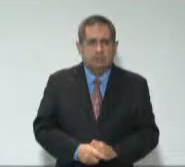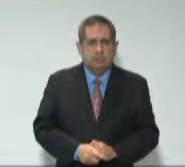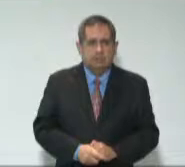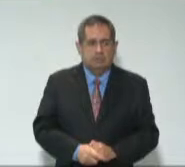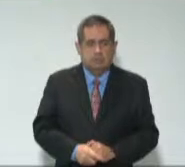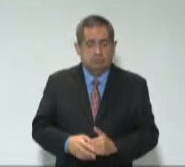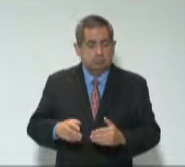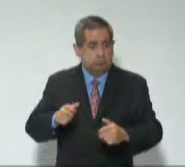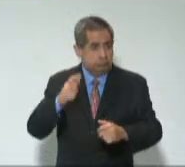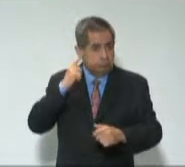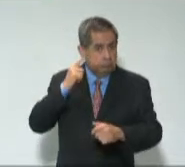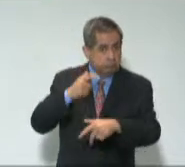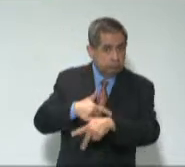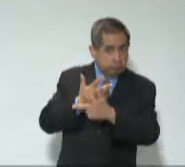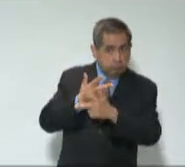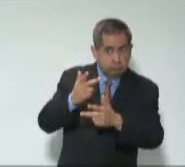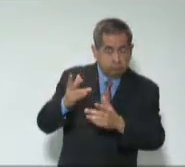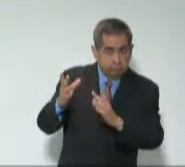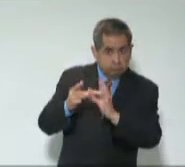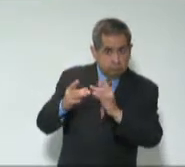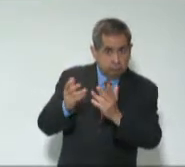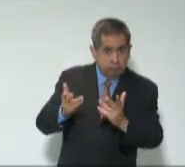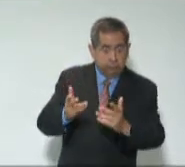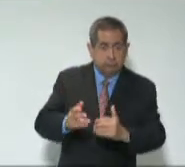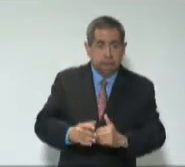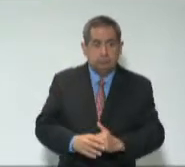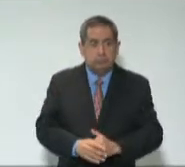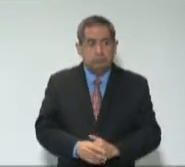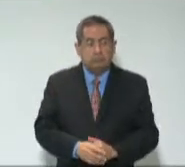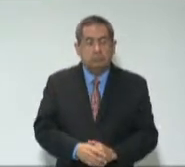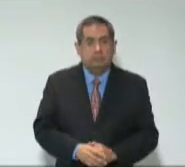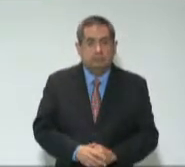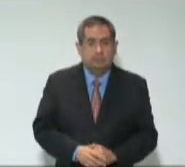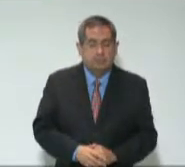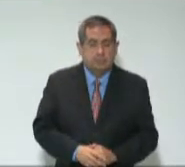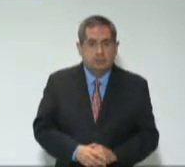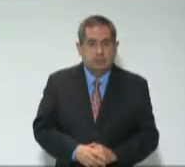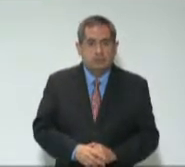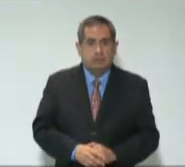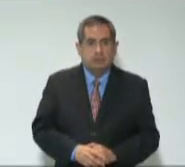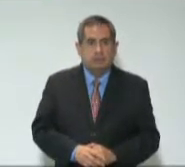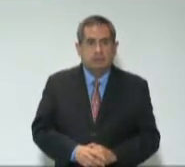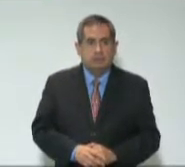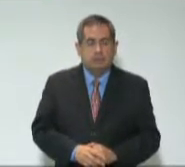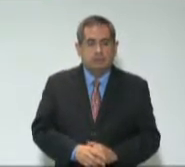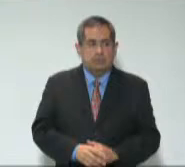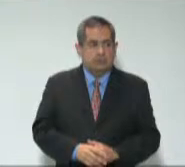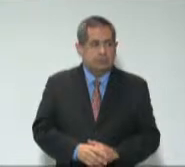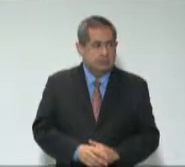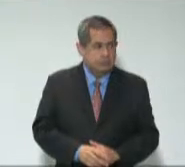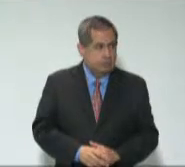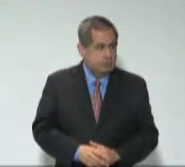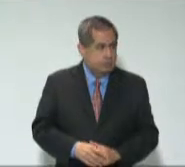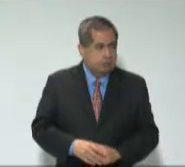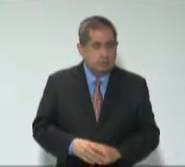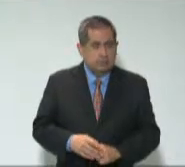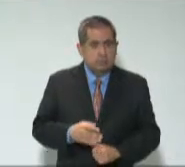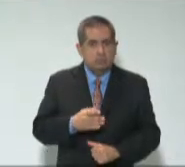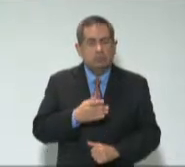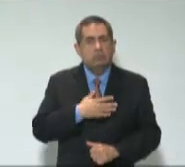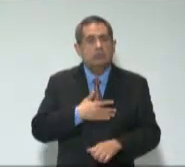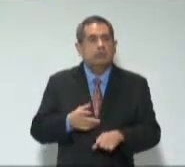adelante le escuchamos muchas muchas gracias eh Muy buenos días es